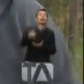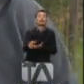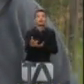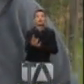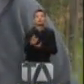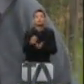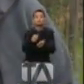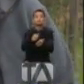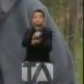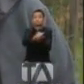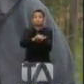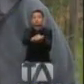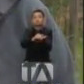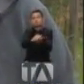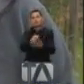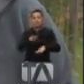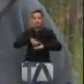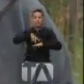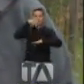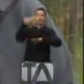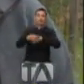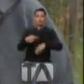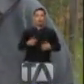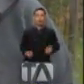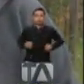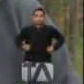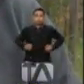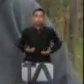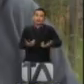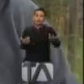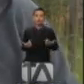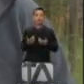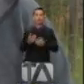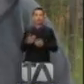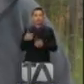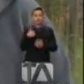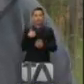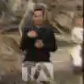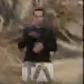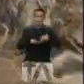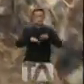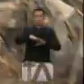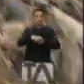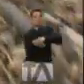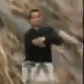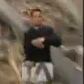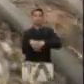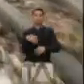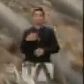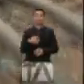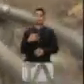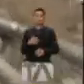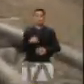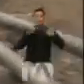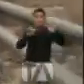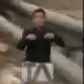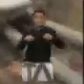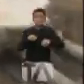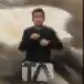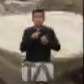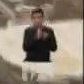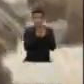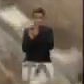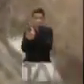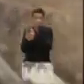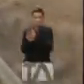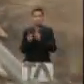que friega los huesos me he ido, porque con mi peso la otra vez hasta me fracturé el tobillo. Pero si a los vecinos les ha salido sangre,